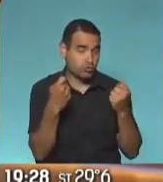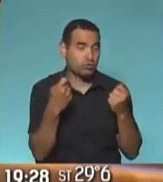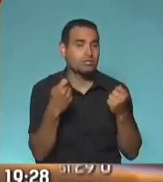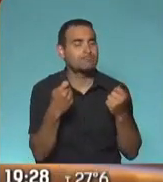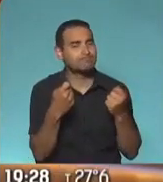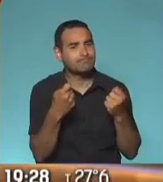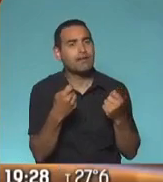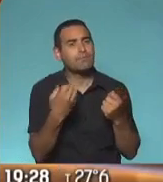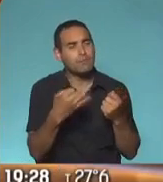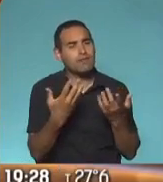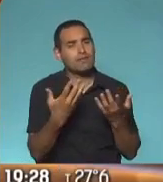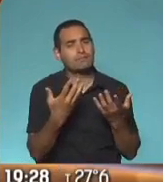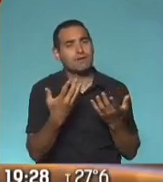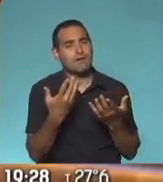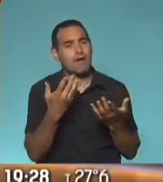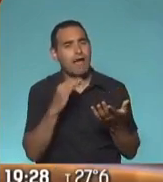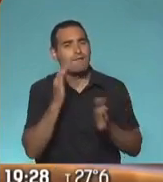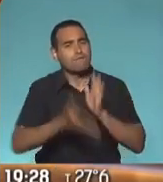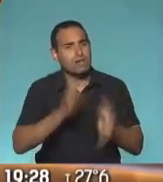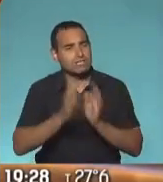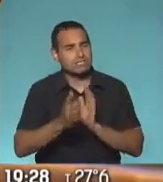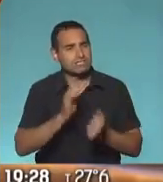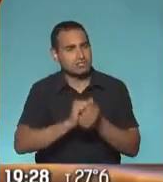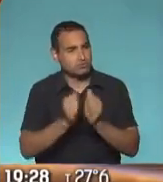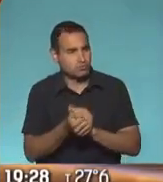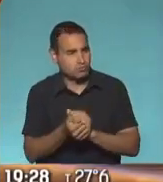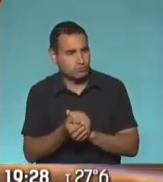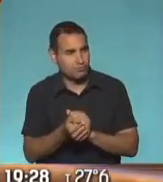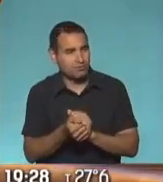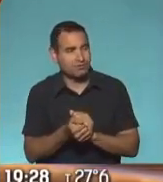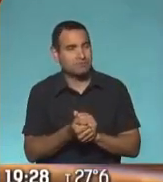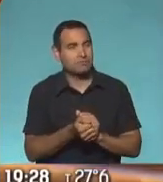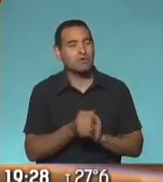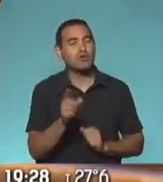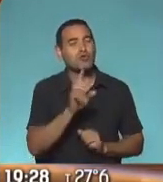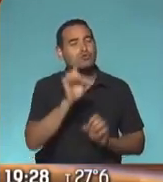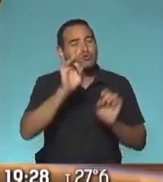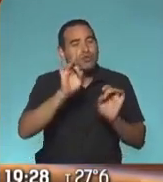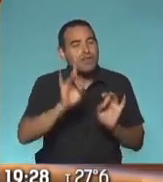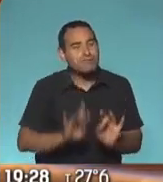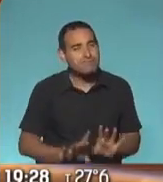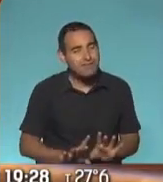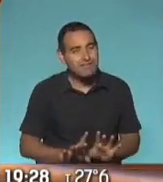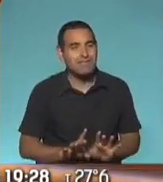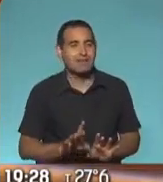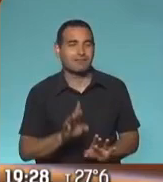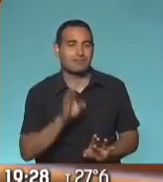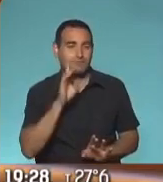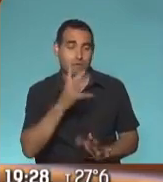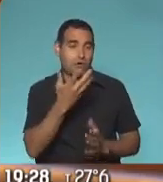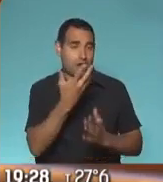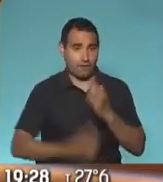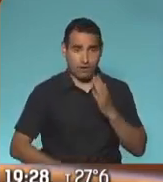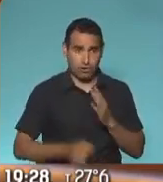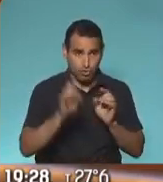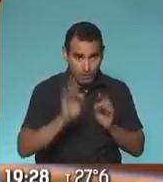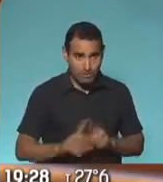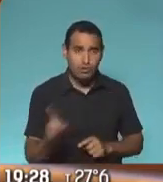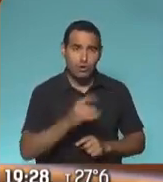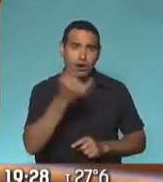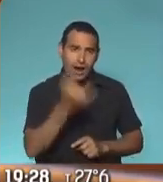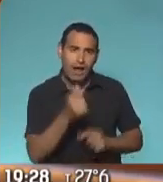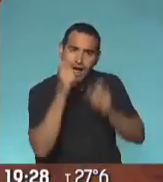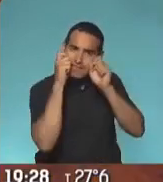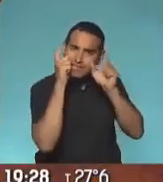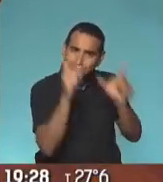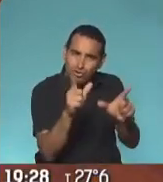permite atender los casos de violencia sexual. Es decir, ahí no solamente ocurre la atención de una interrupción, sino hay una escucha activa,